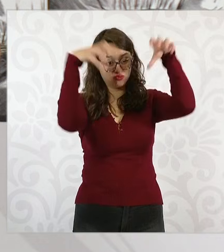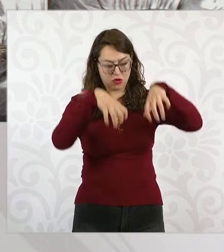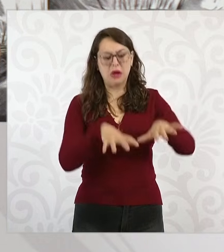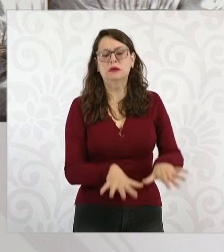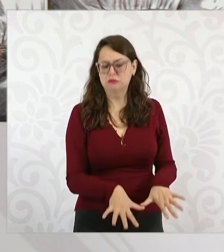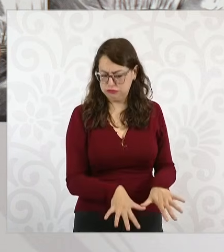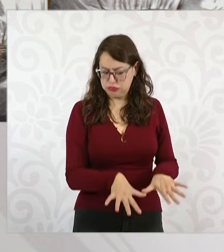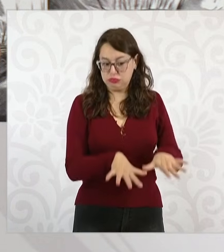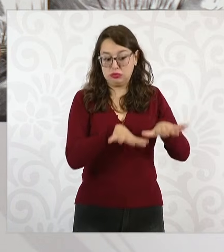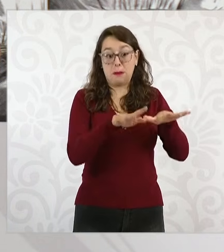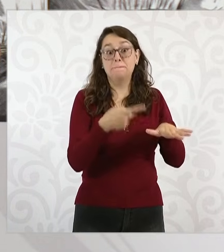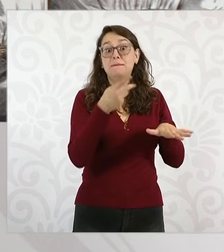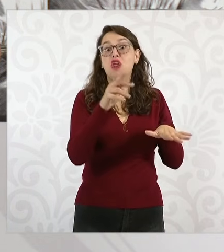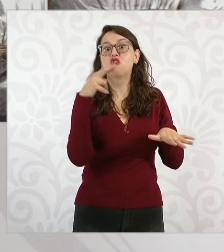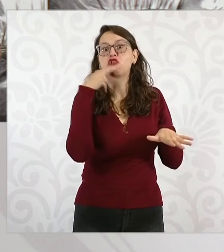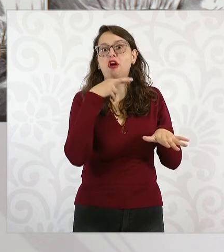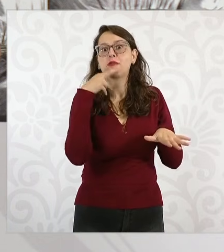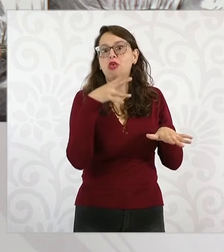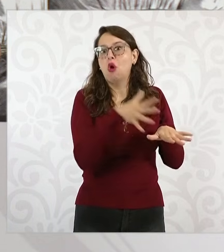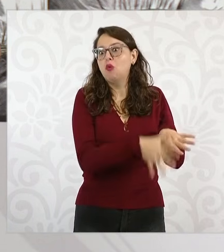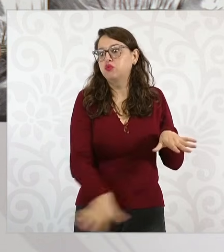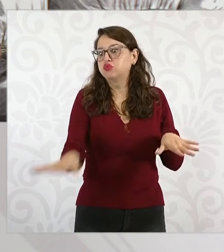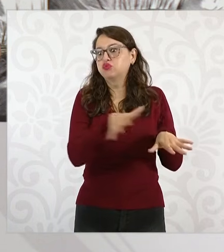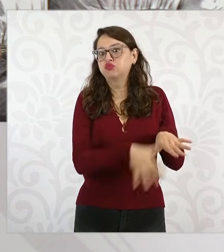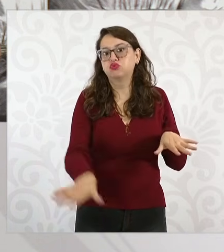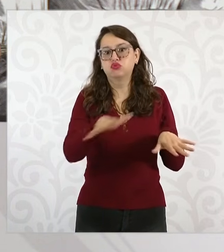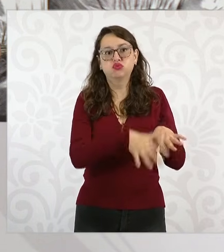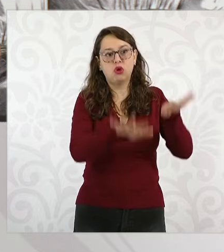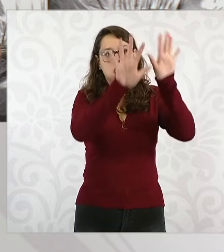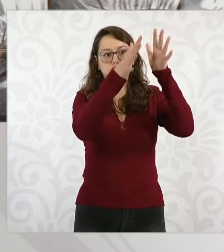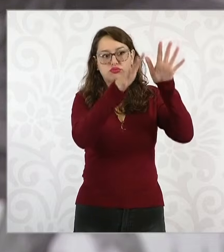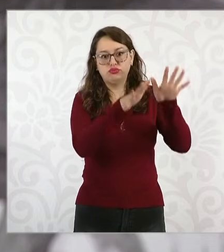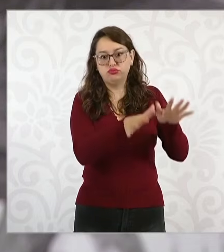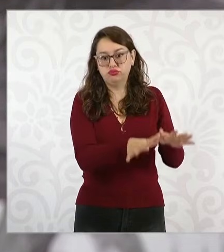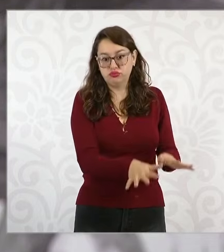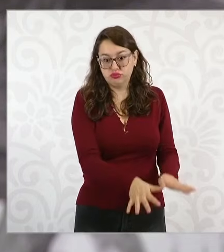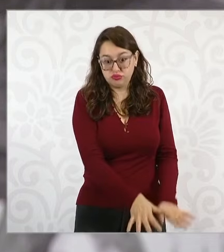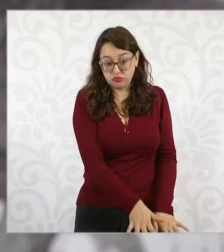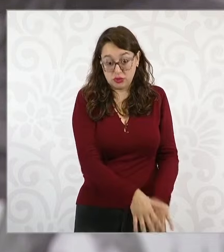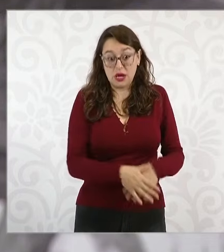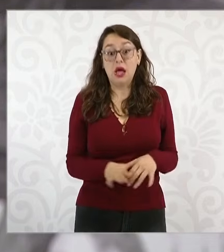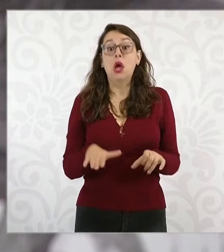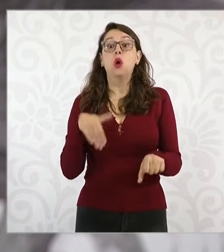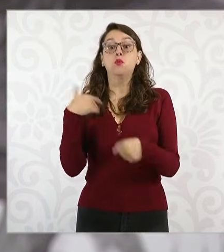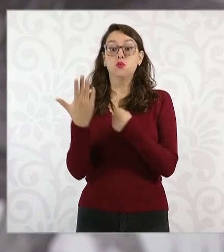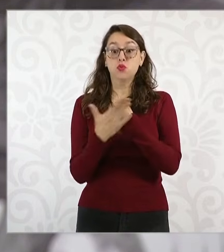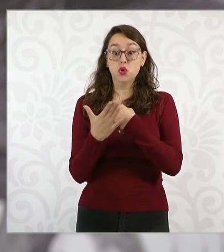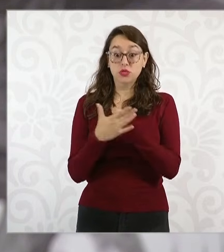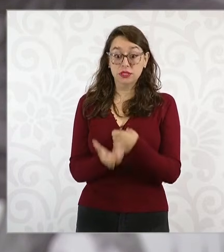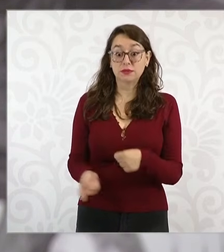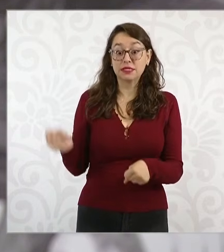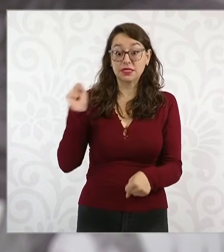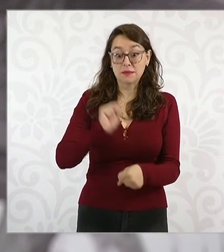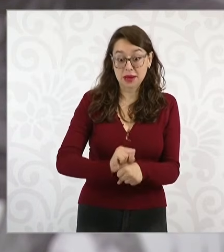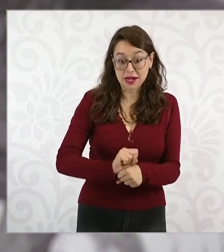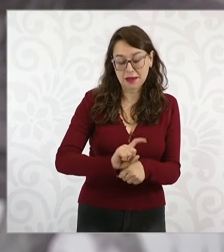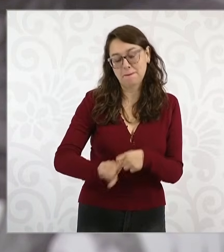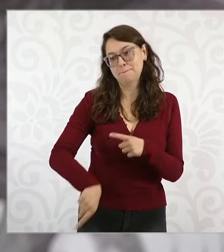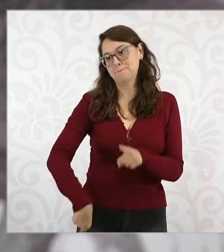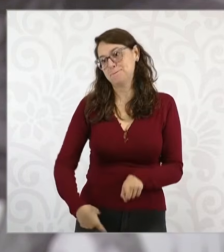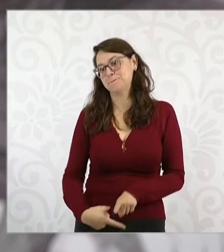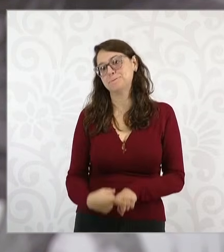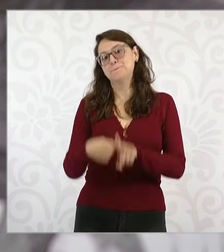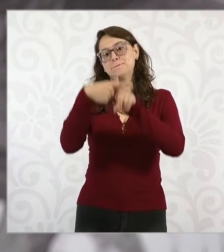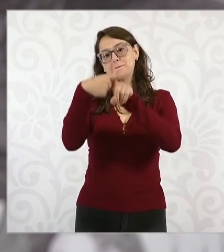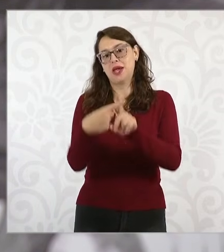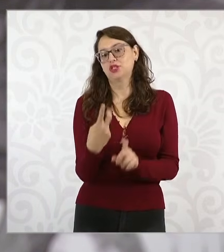rápido. La siguiente semana vamos a tener un incremento en la capacidad de 16,000 metros cúbicos de